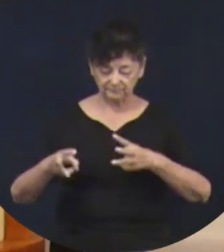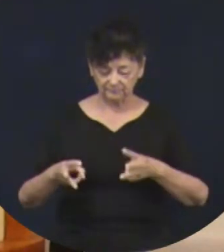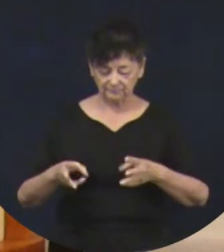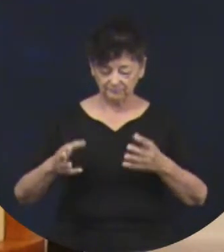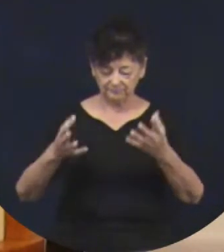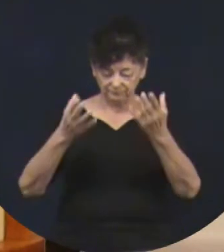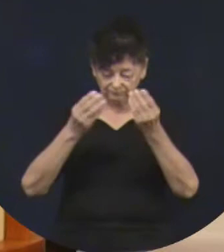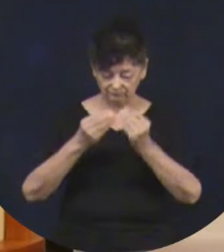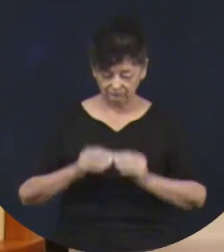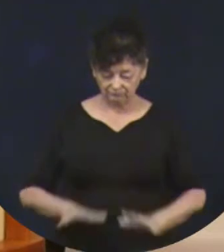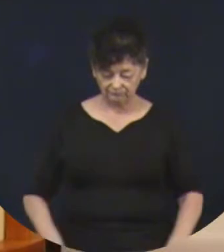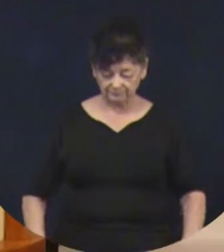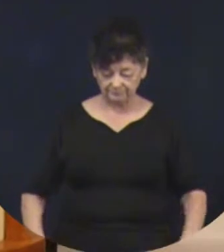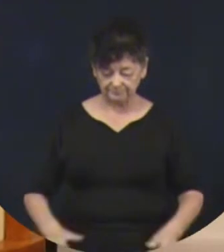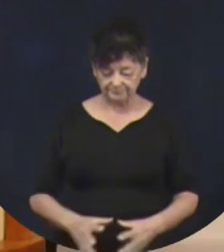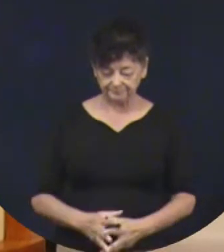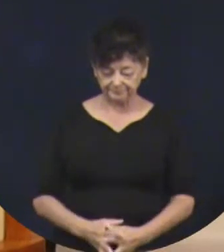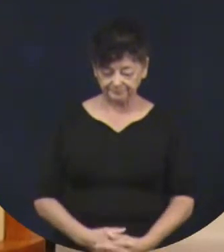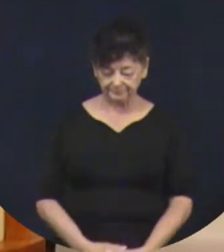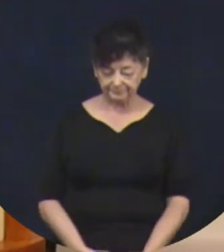mundo, danos la paz.